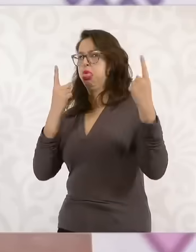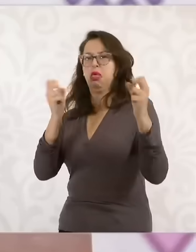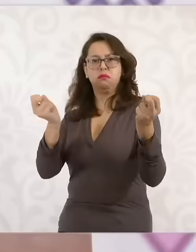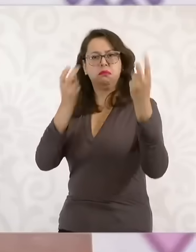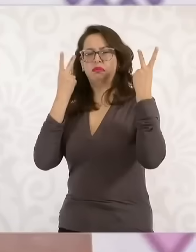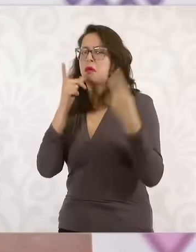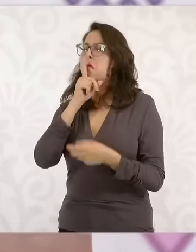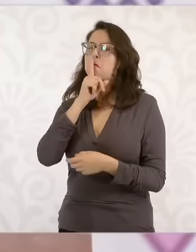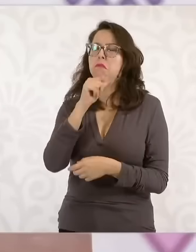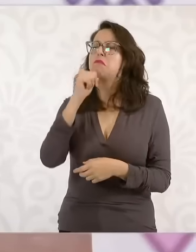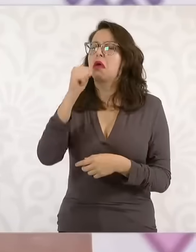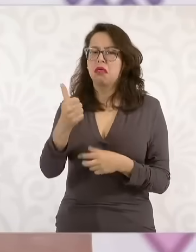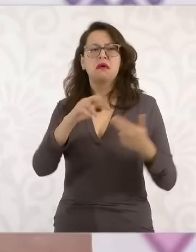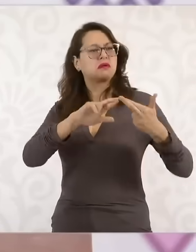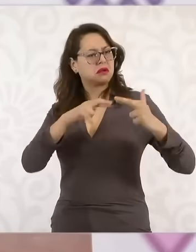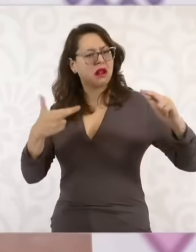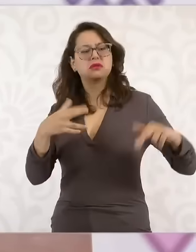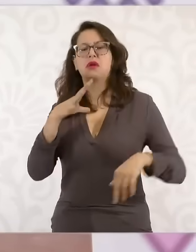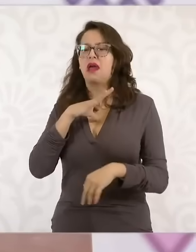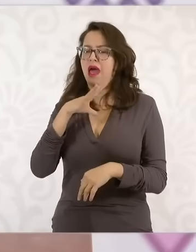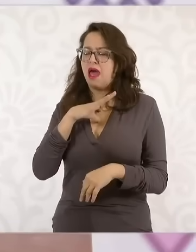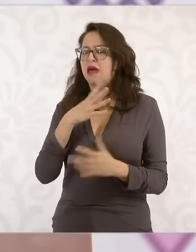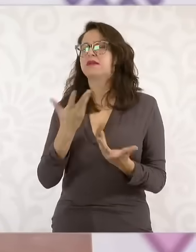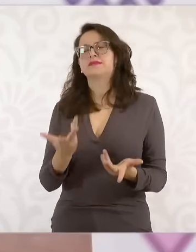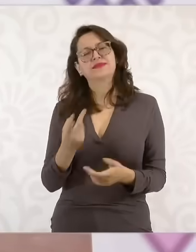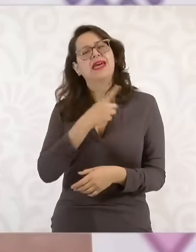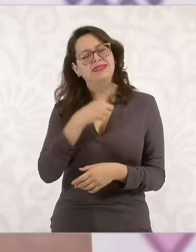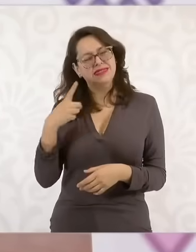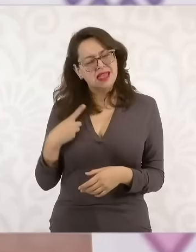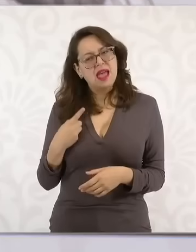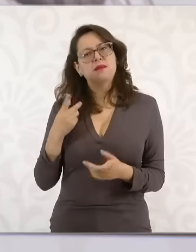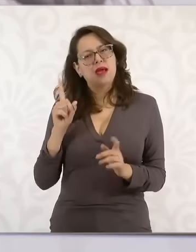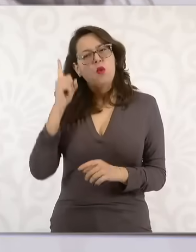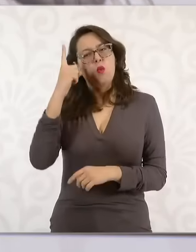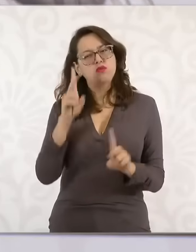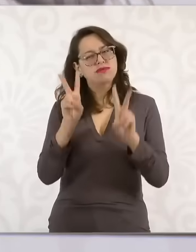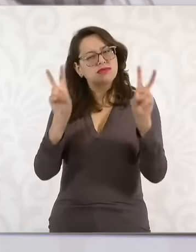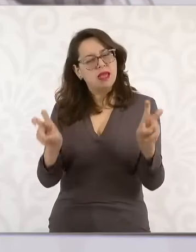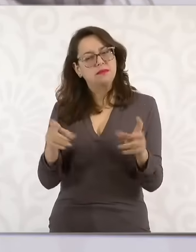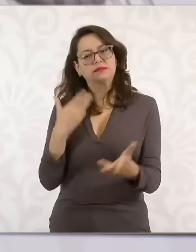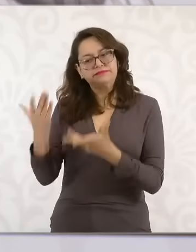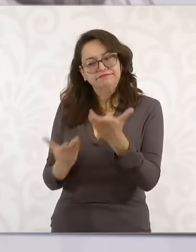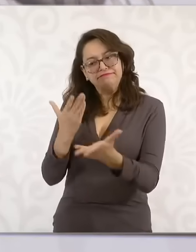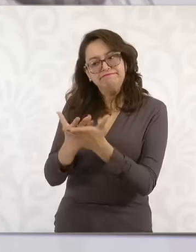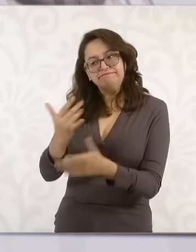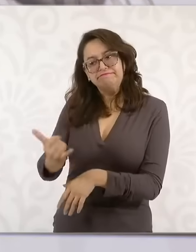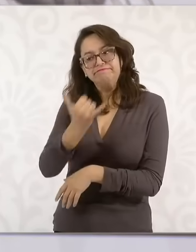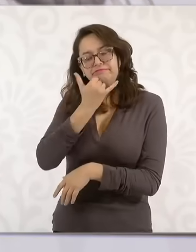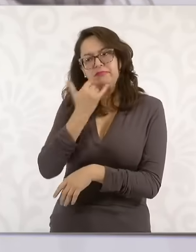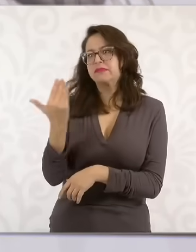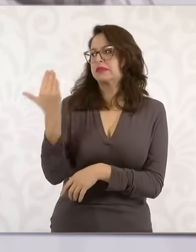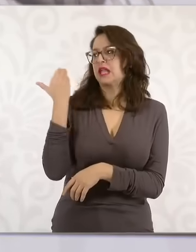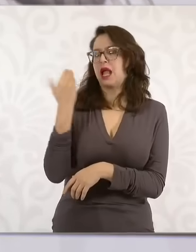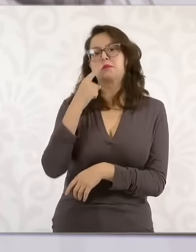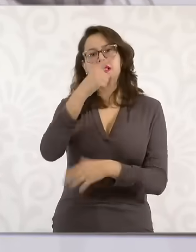relaciones. Está el tema, por supuesto, del perdón. Recientemente, tanto el canciller de España como el